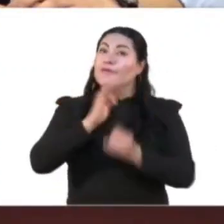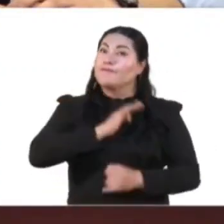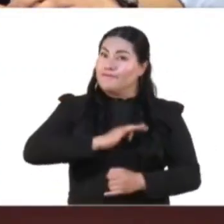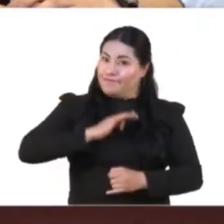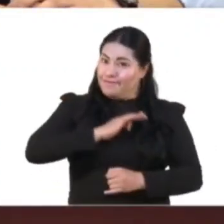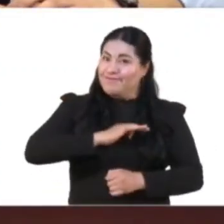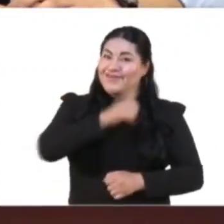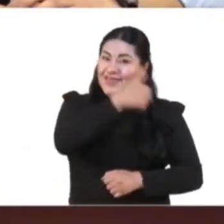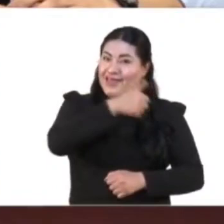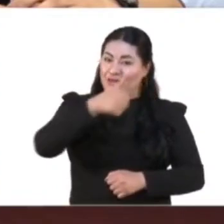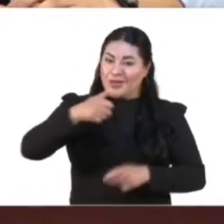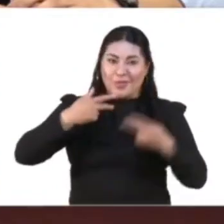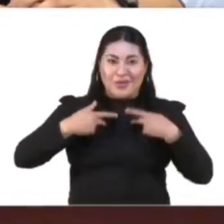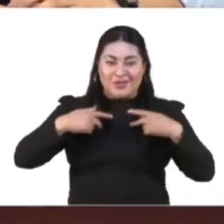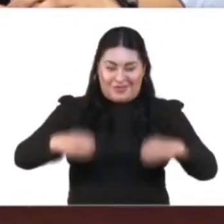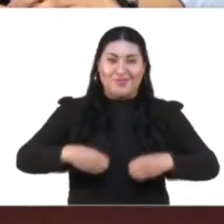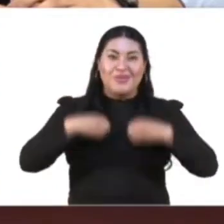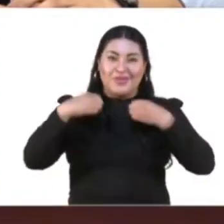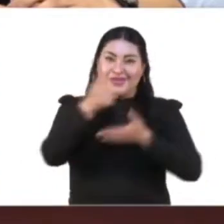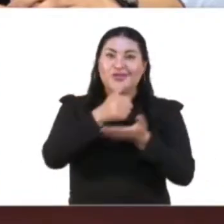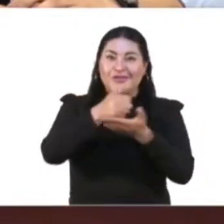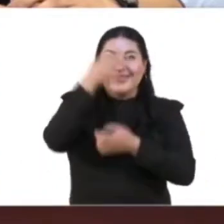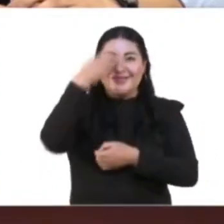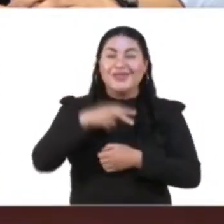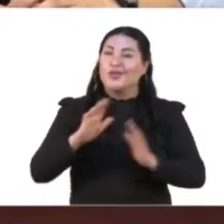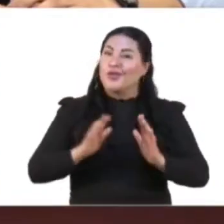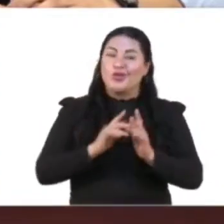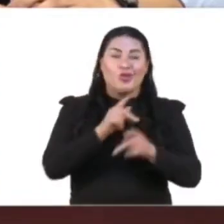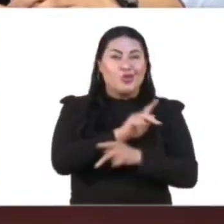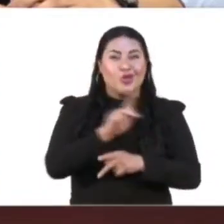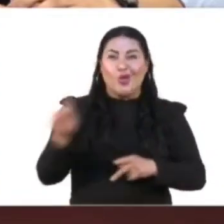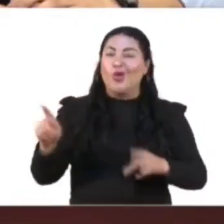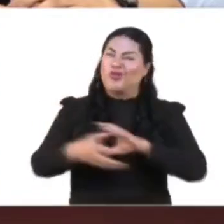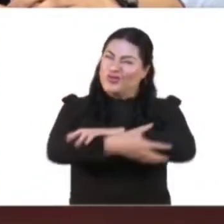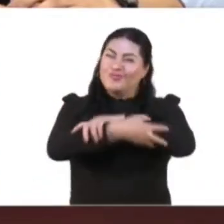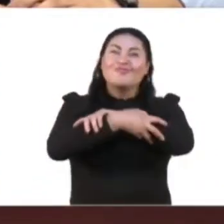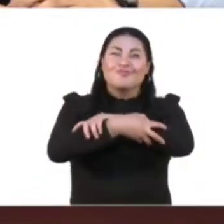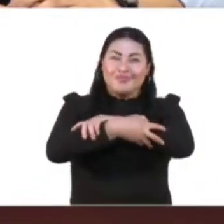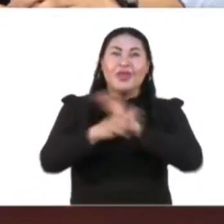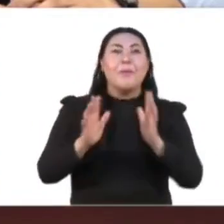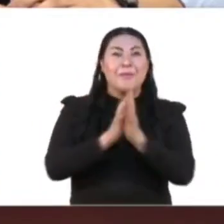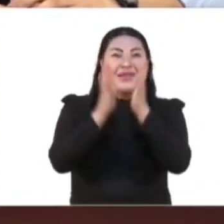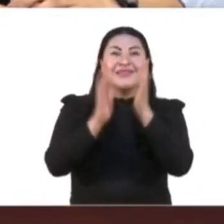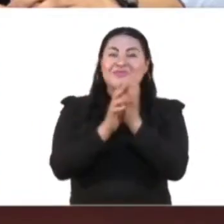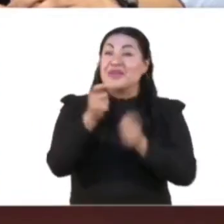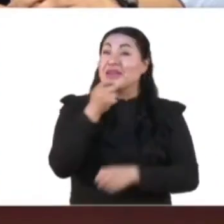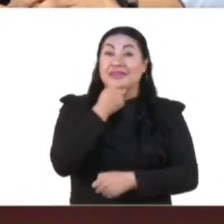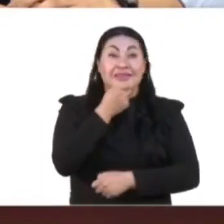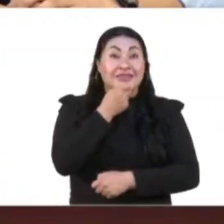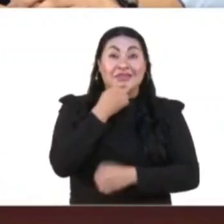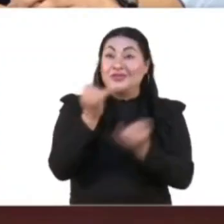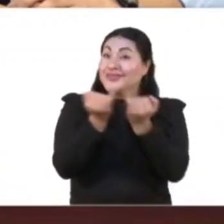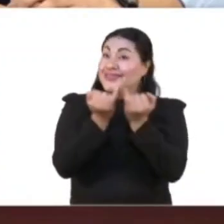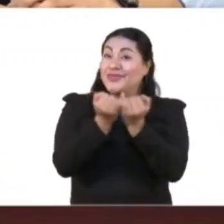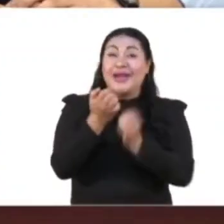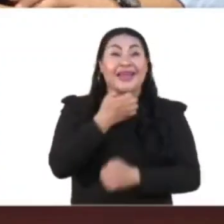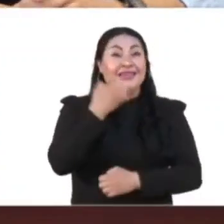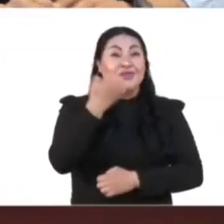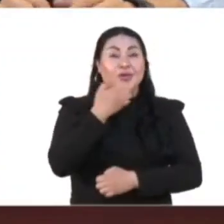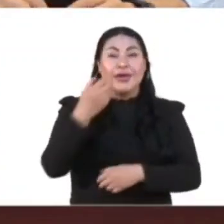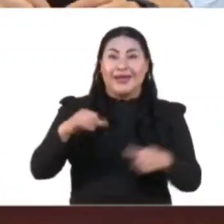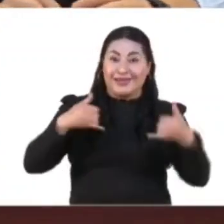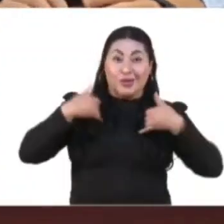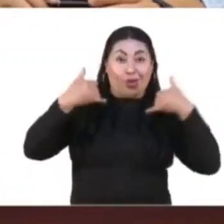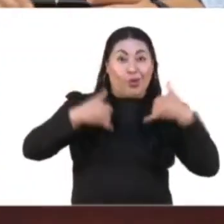habitantes de la ciudad que participaron solidariamente en este esfuerzo, niños y niñas de escuelas,